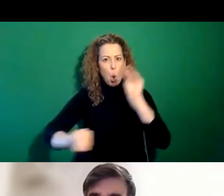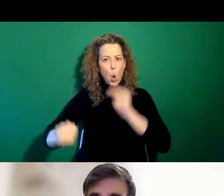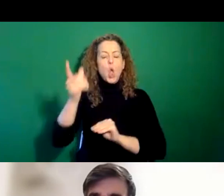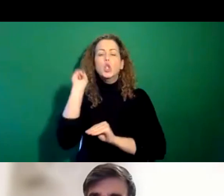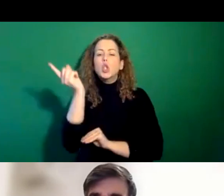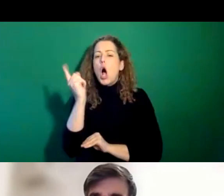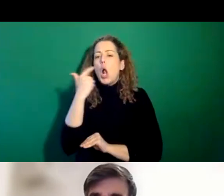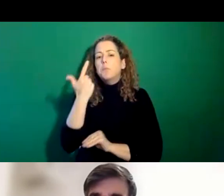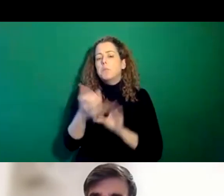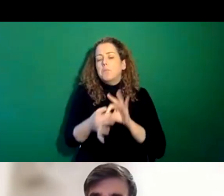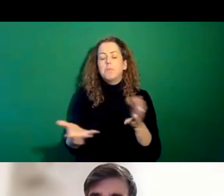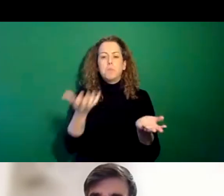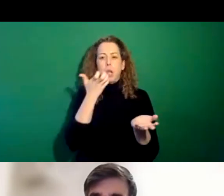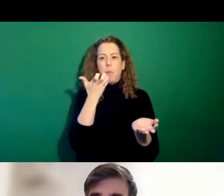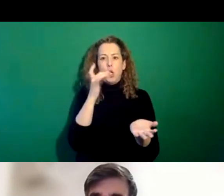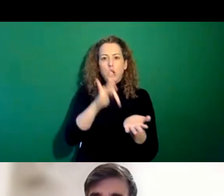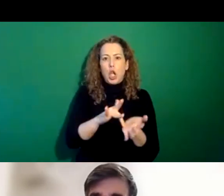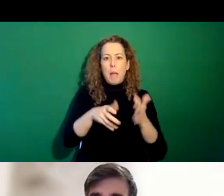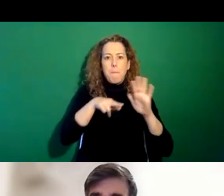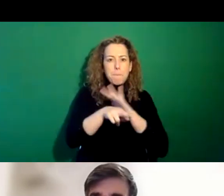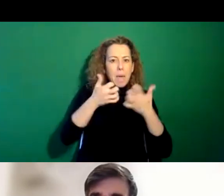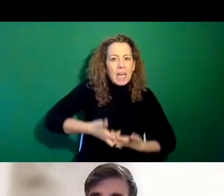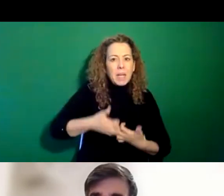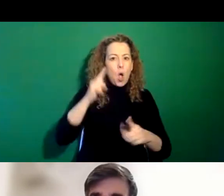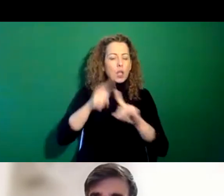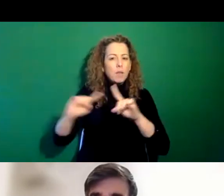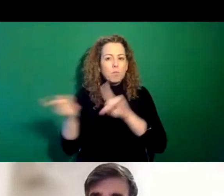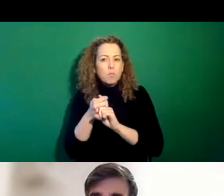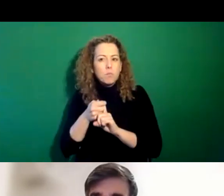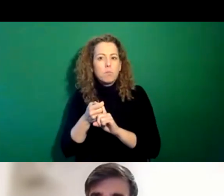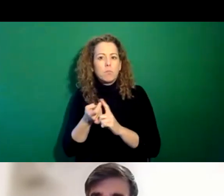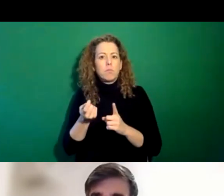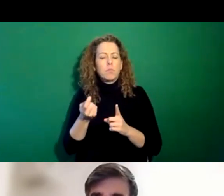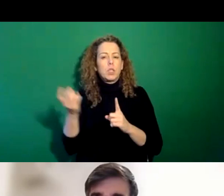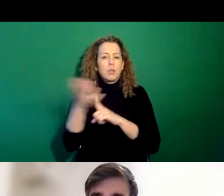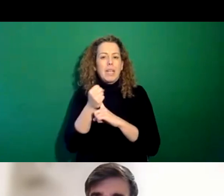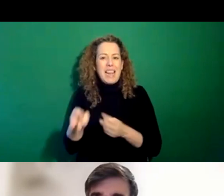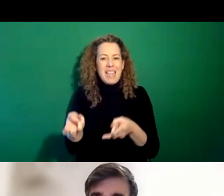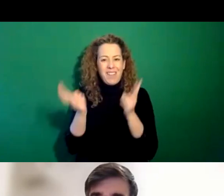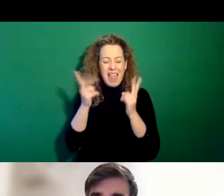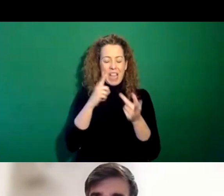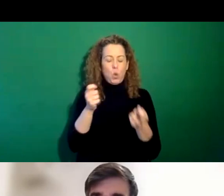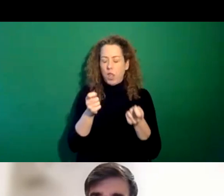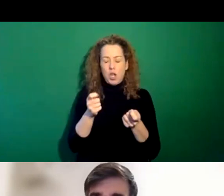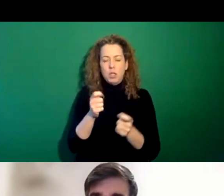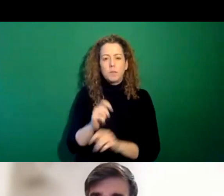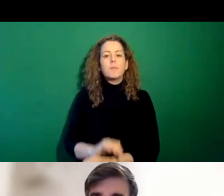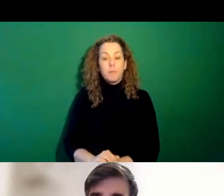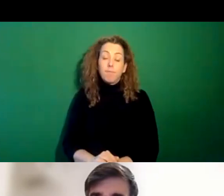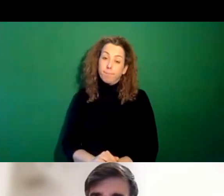hecho de encontrar mecanismos para acometer la libertad de sujeciones, ¿no?